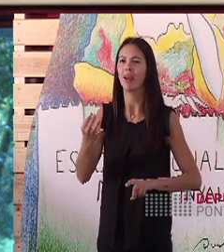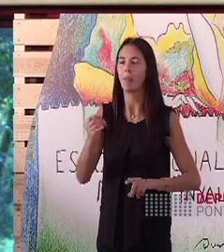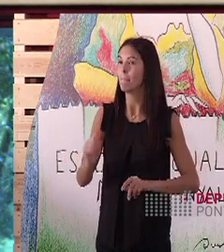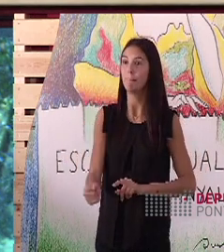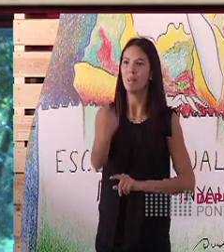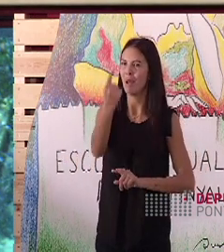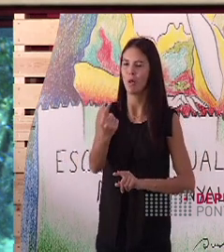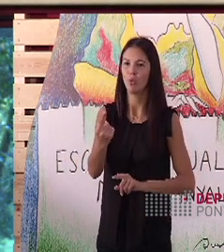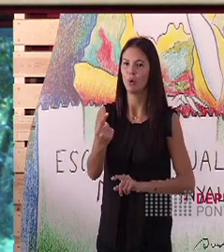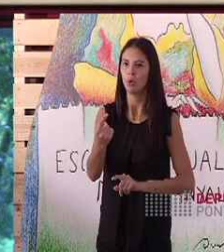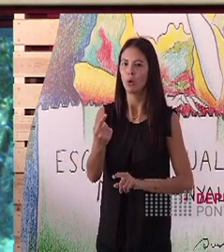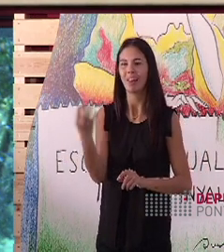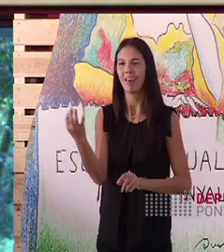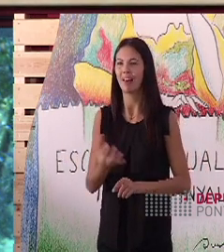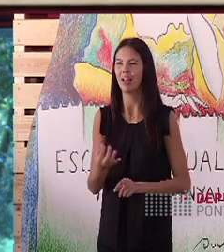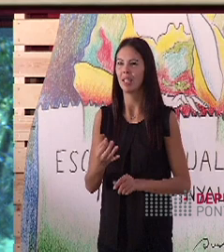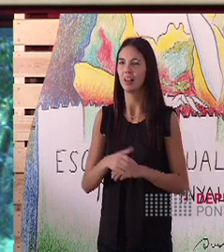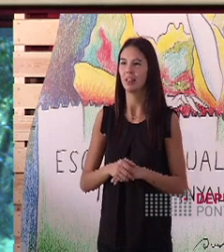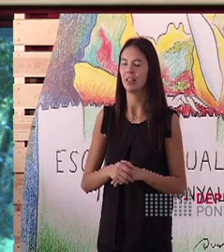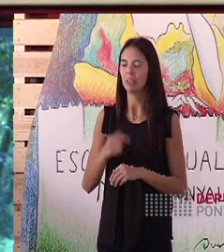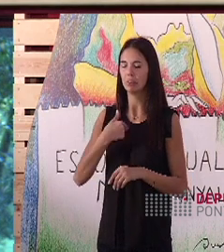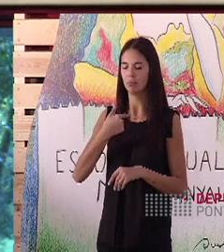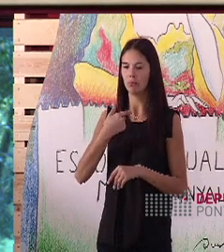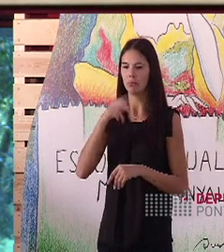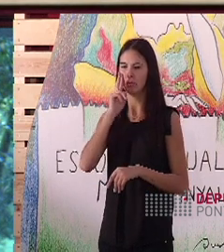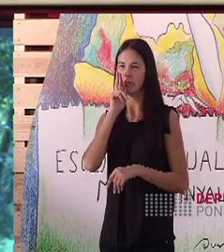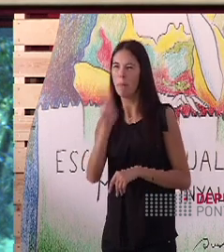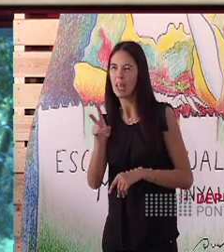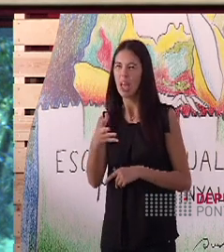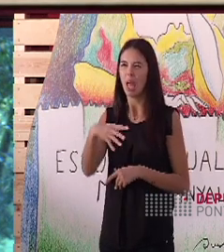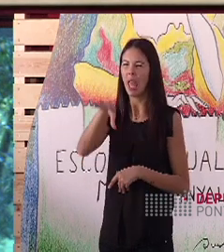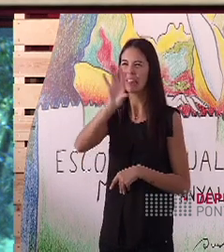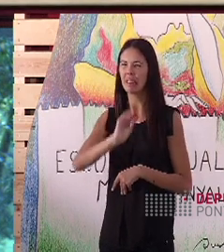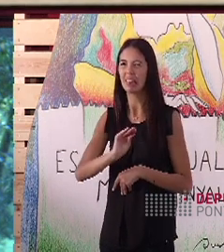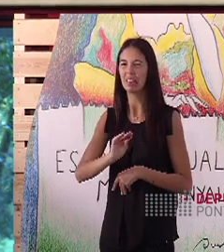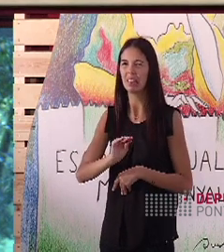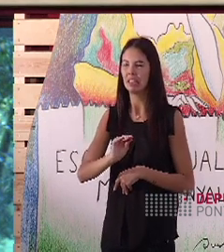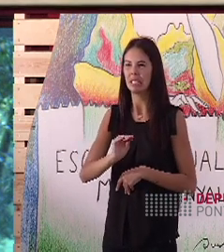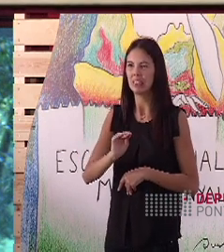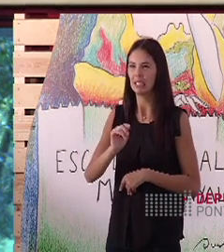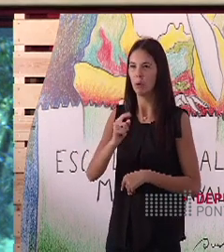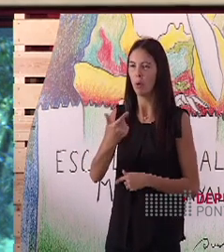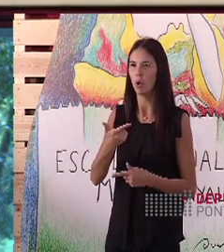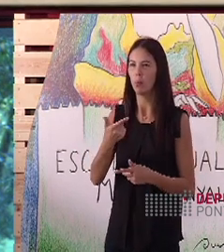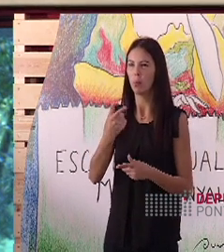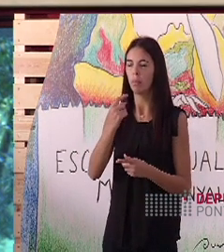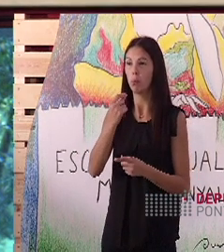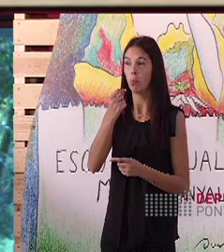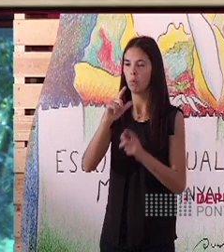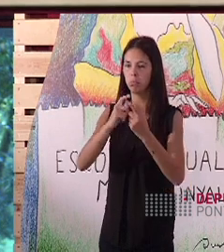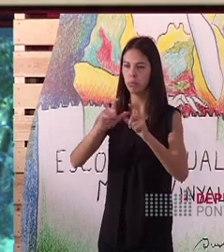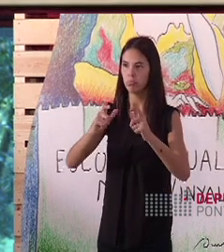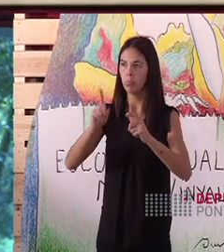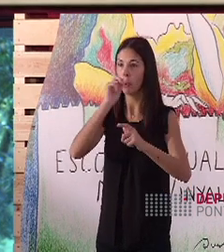lo primero fue comprender, ver el extraordinario crecimiento que